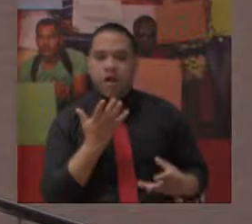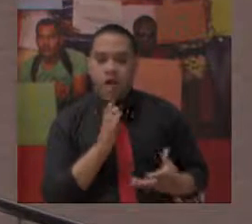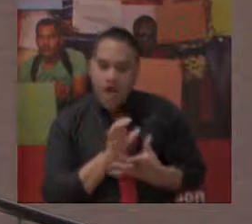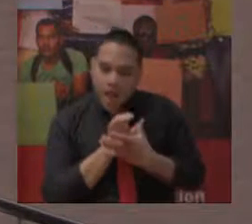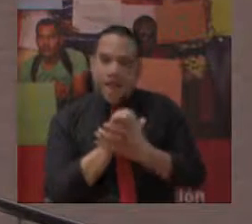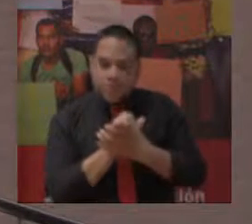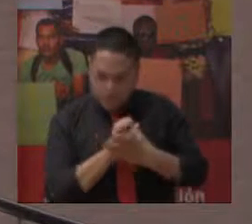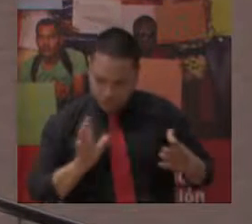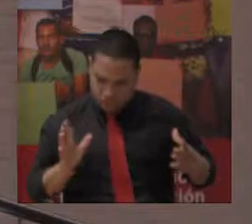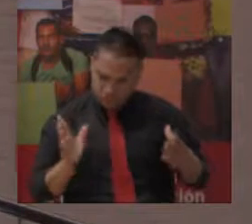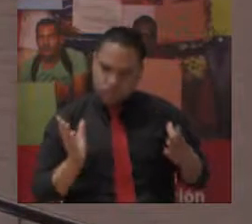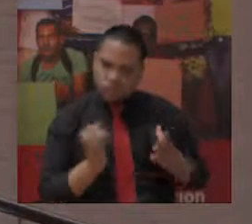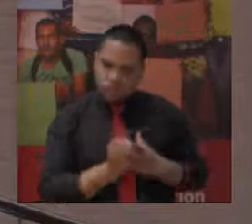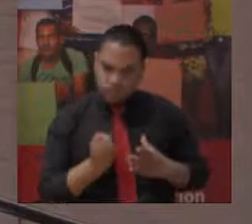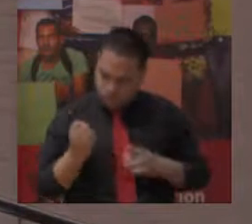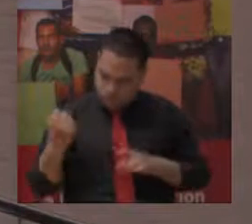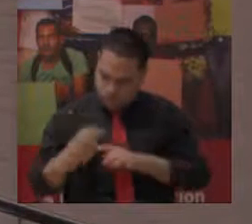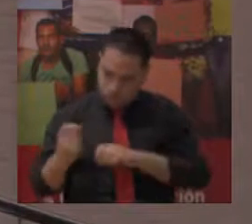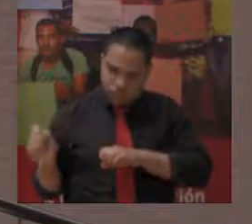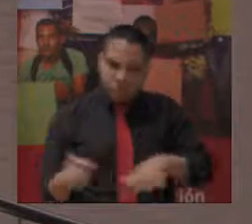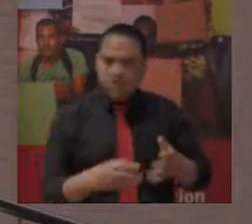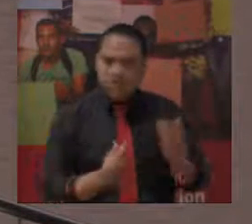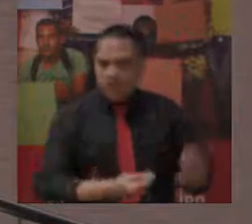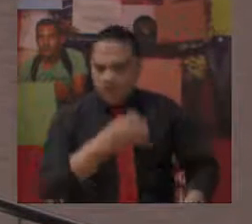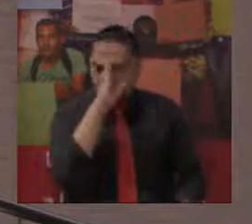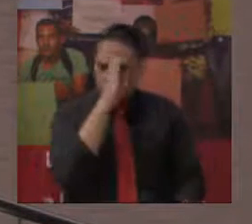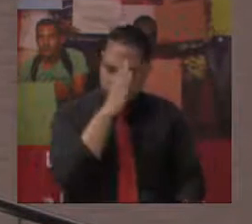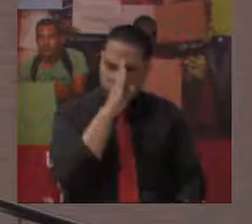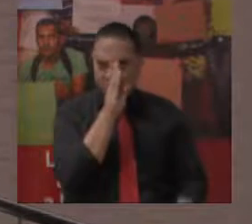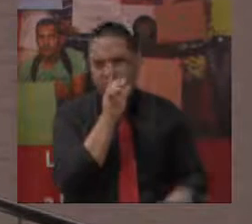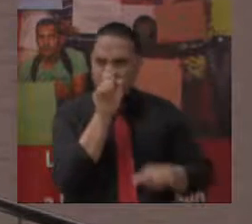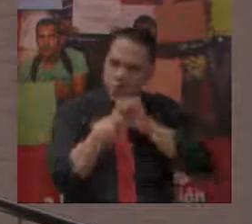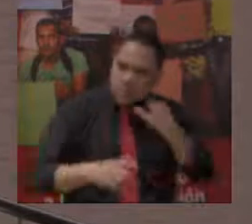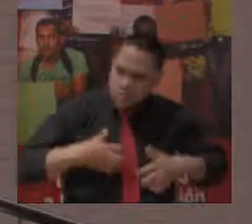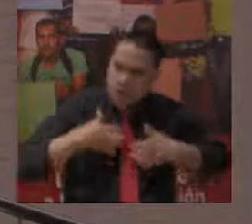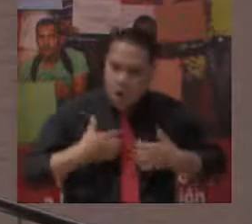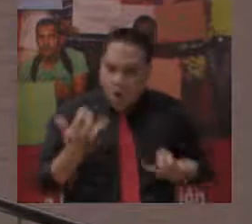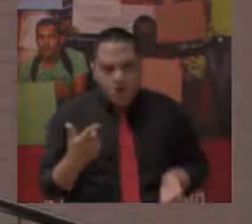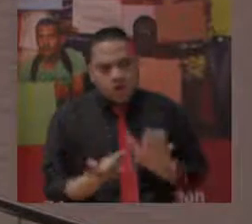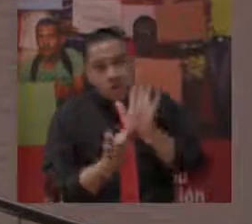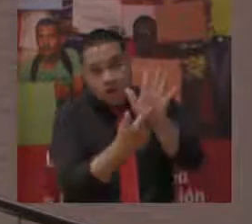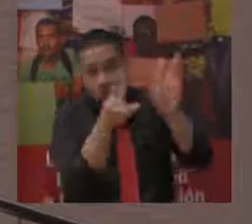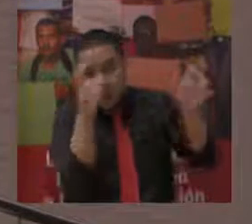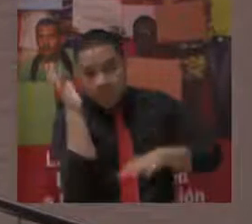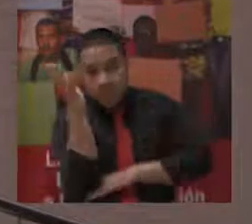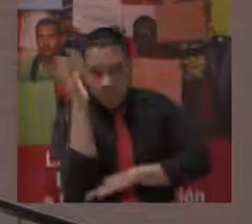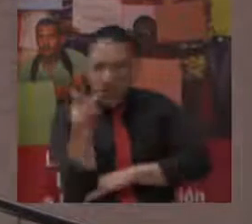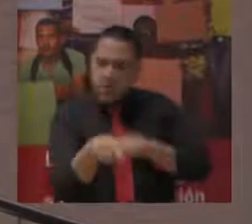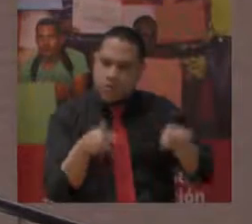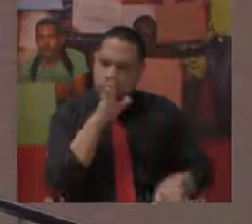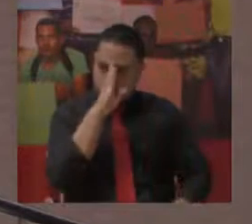sus dudas e inquietudes sobre lo que vamos a plantearles o vamos a mostrarles el día de hoy. Bajo el principio de la